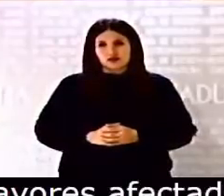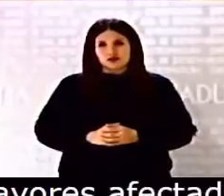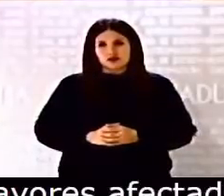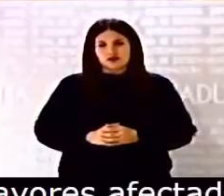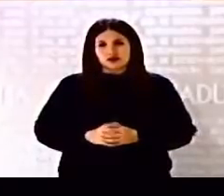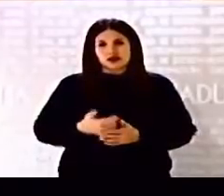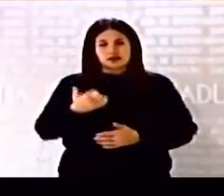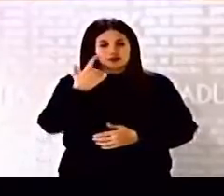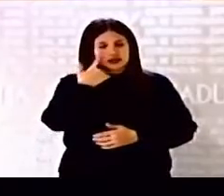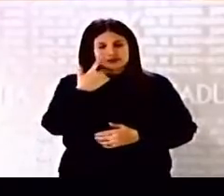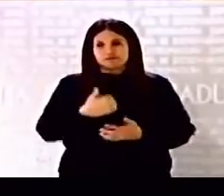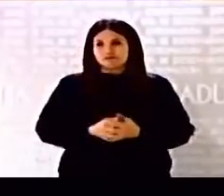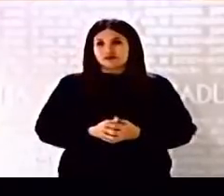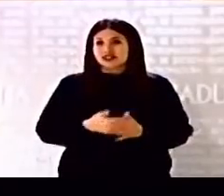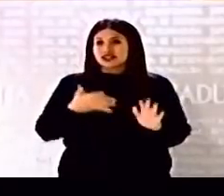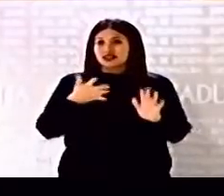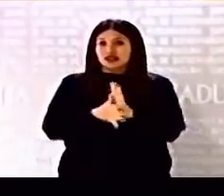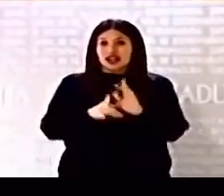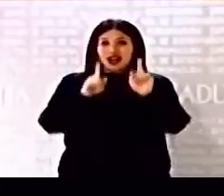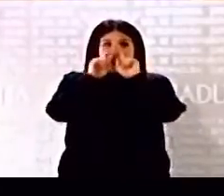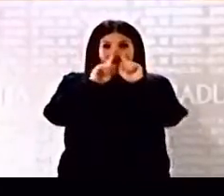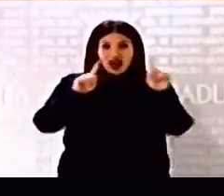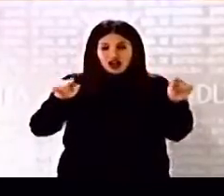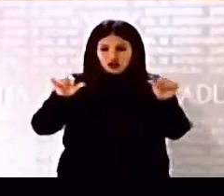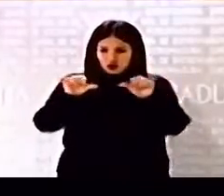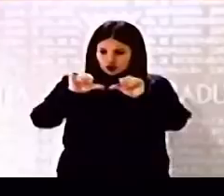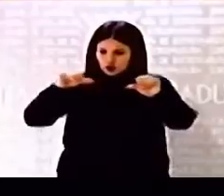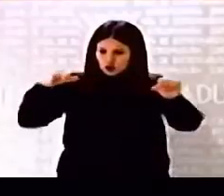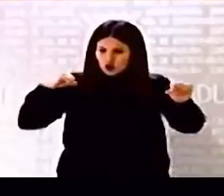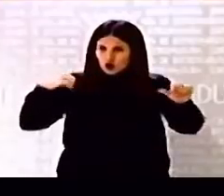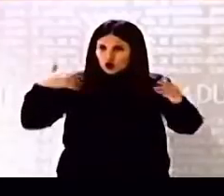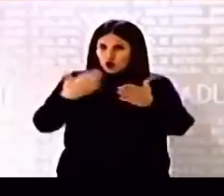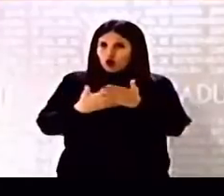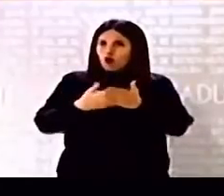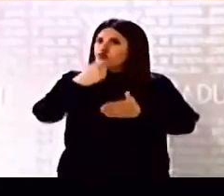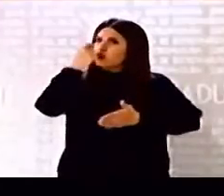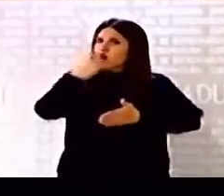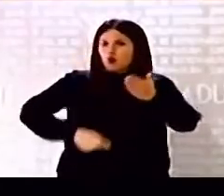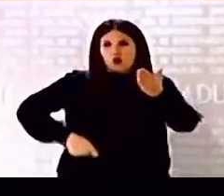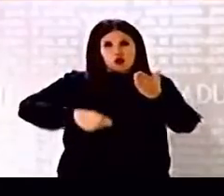Miren, ha sido un año tremendamente duro.